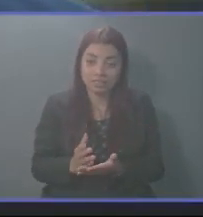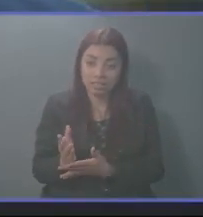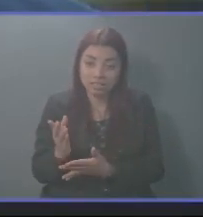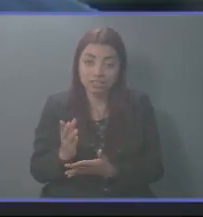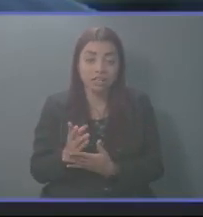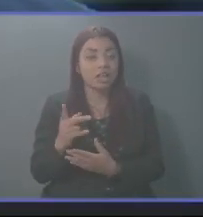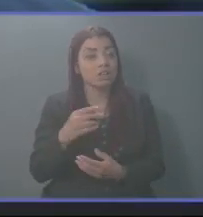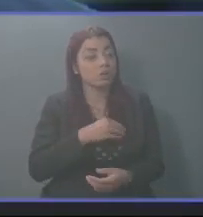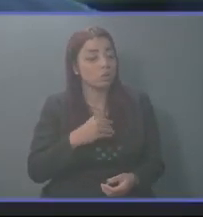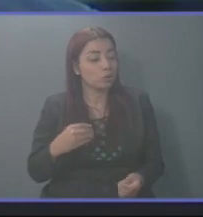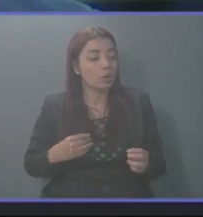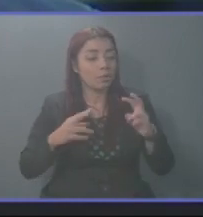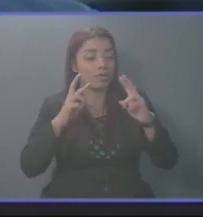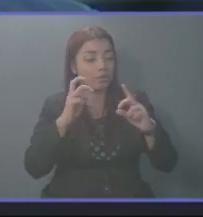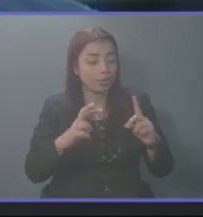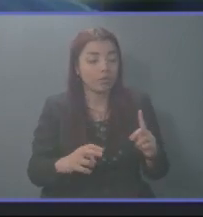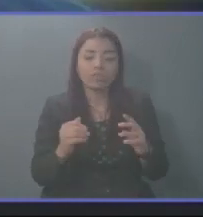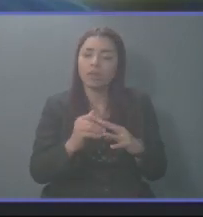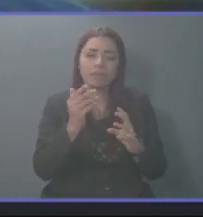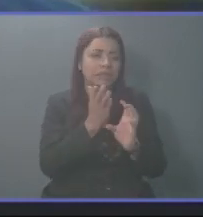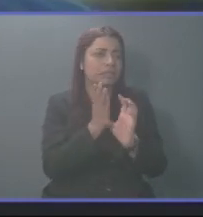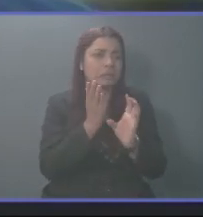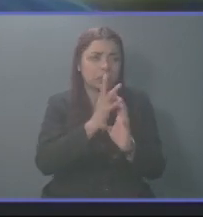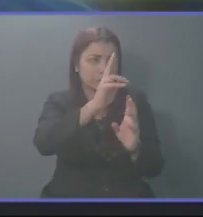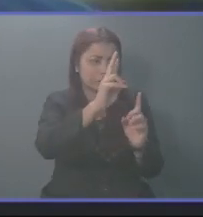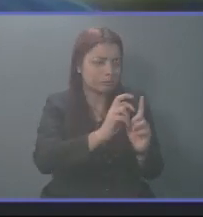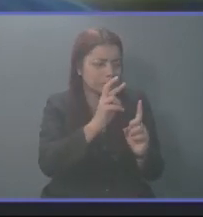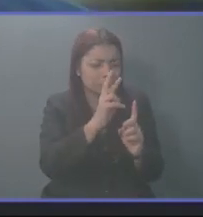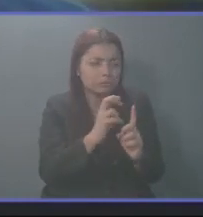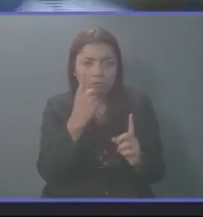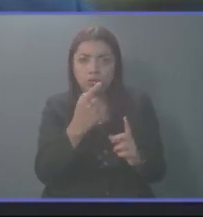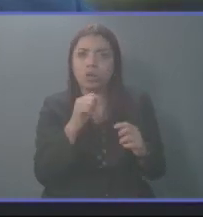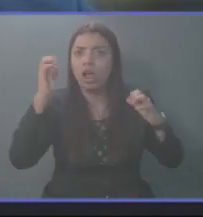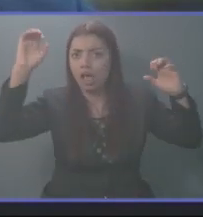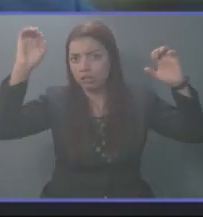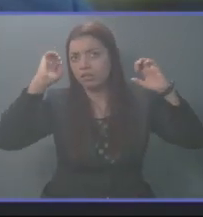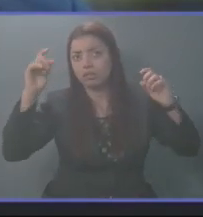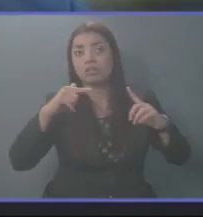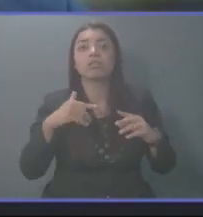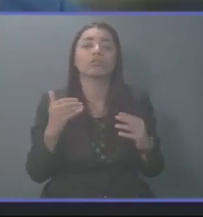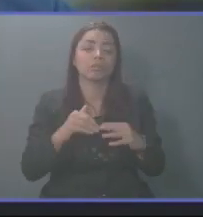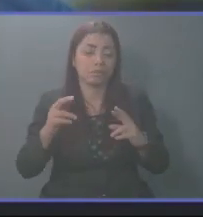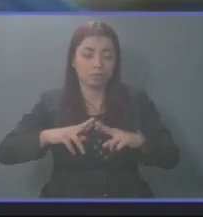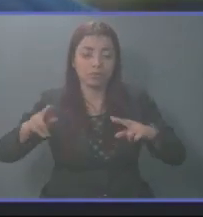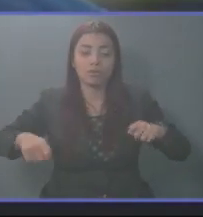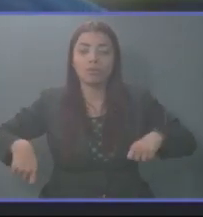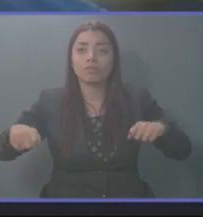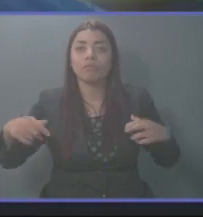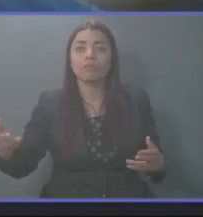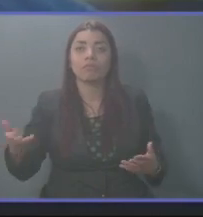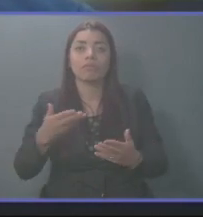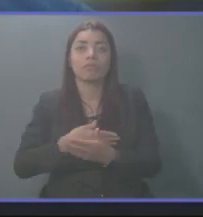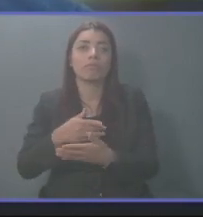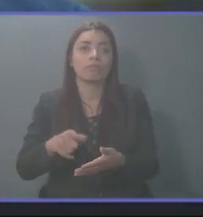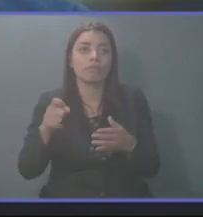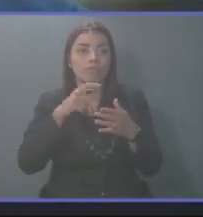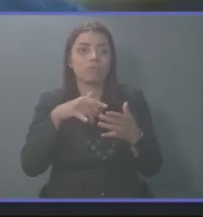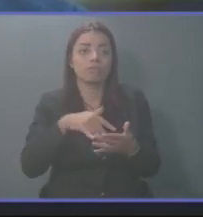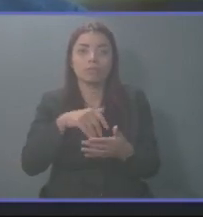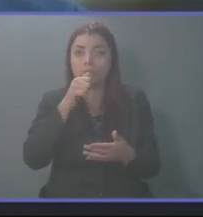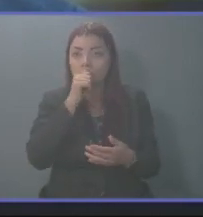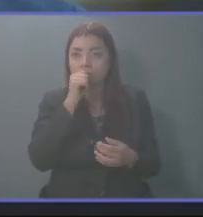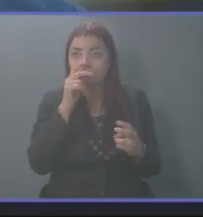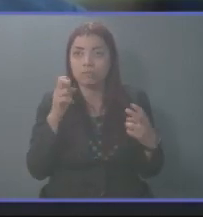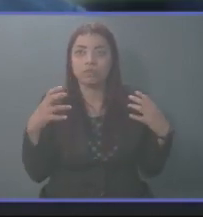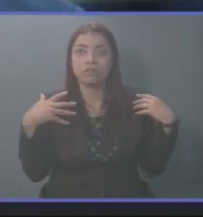médico, así como la atención psicológica deportiva. Asimismo, podrán suscribir convenios con entidades privadas en el ramo de